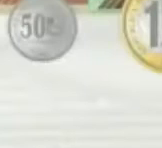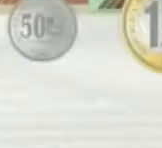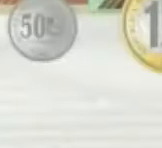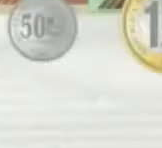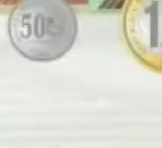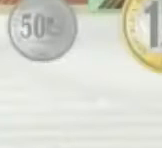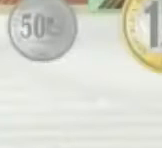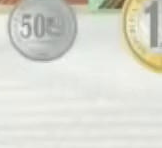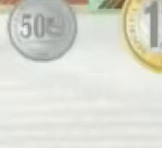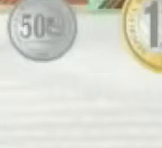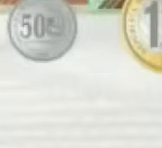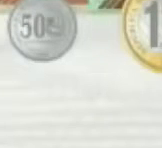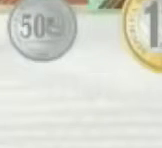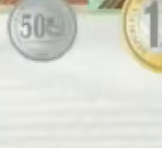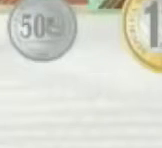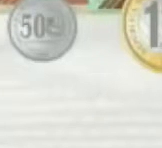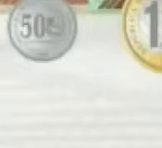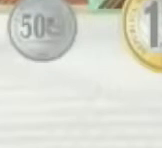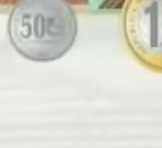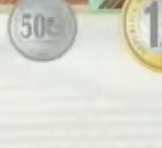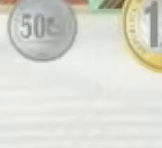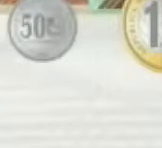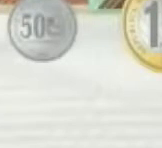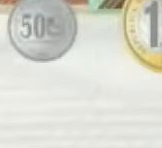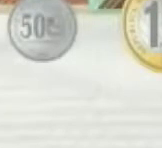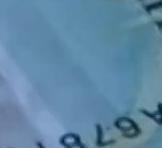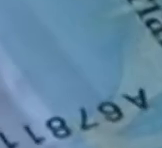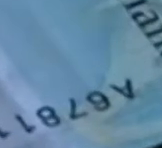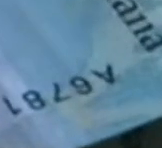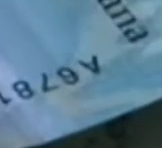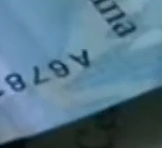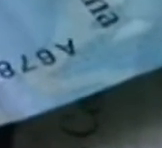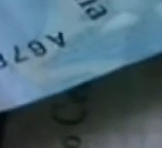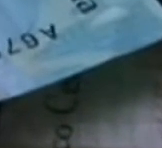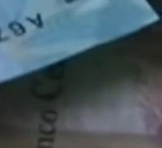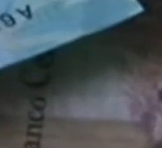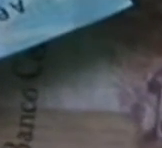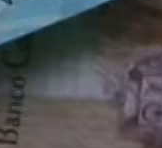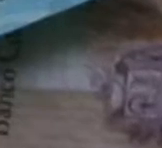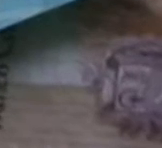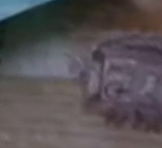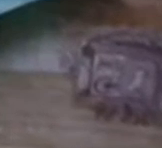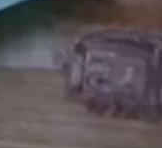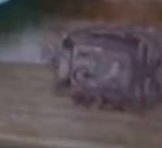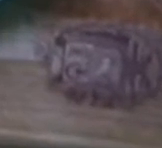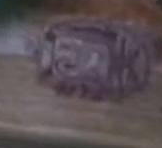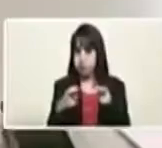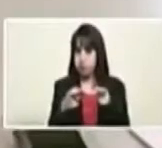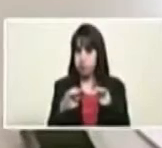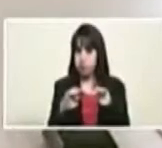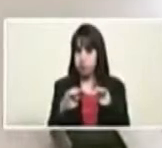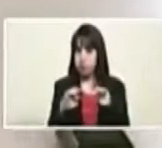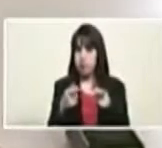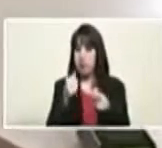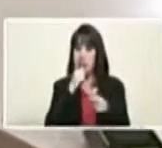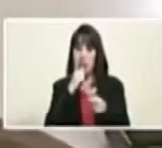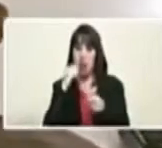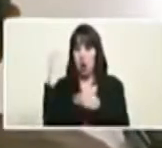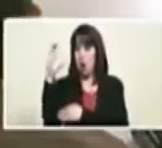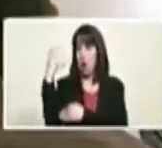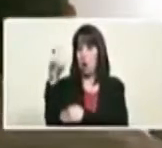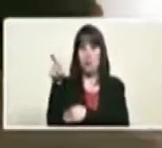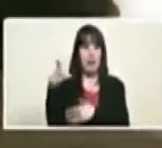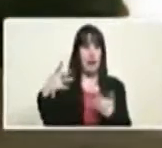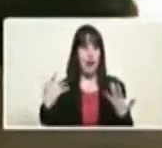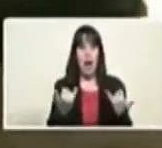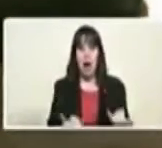que a veces es difícil de entender porque no se ve ni se toca, es la confianza. Y cuando no se genera la suficiente confianza, no